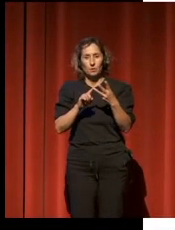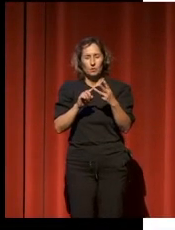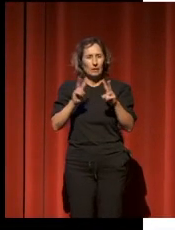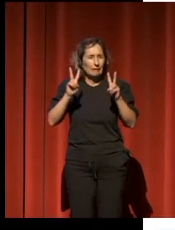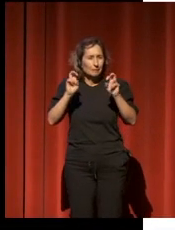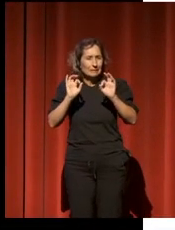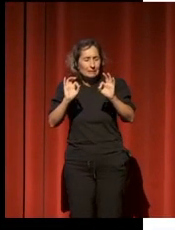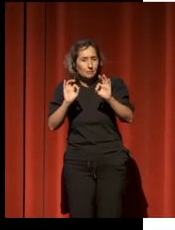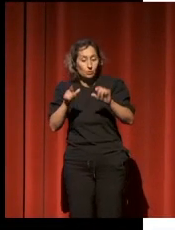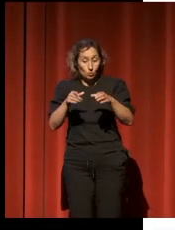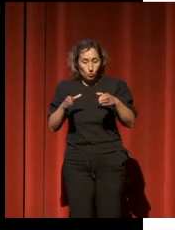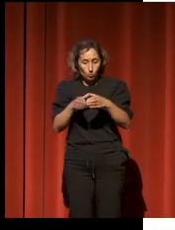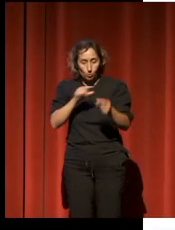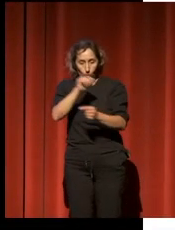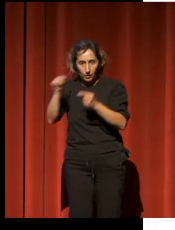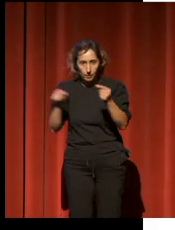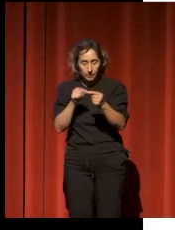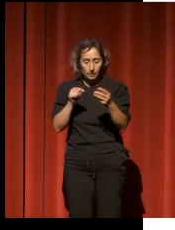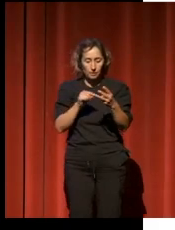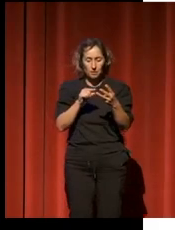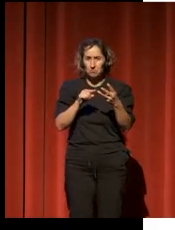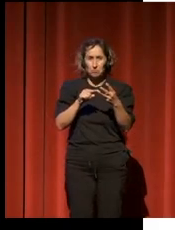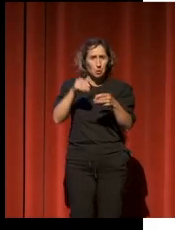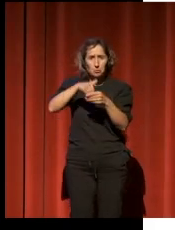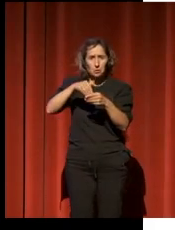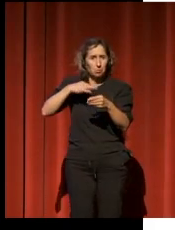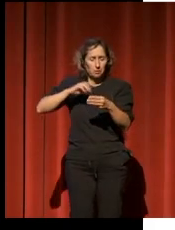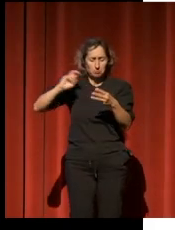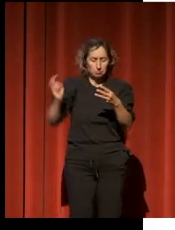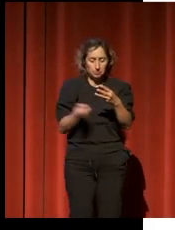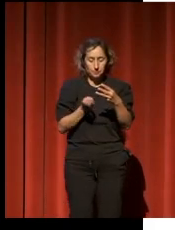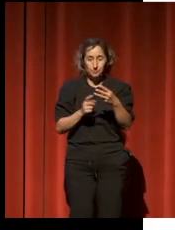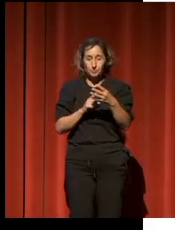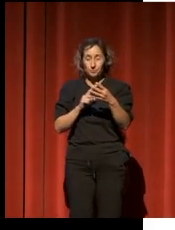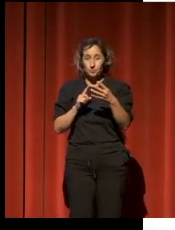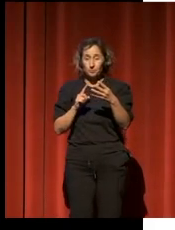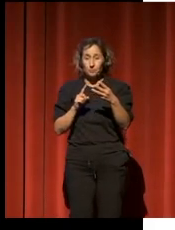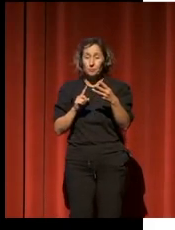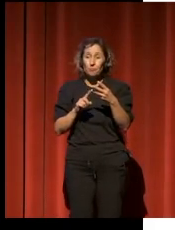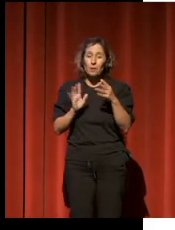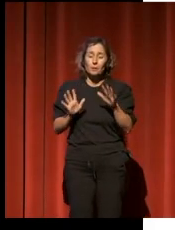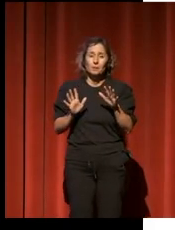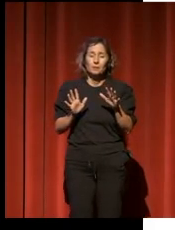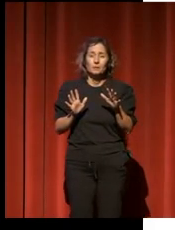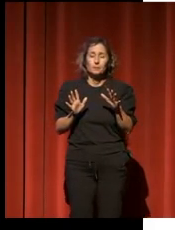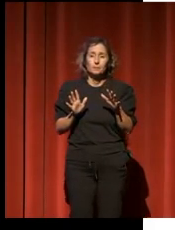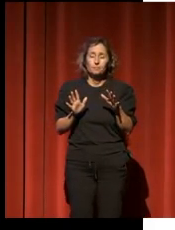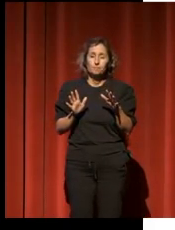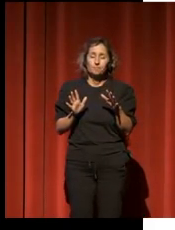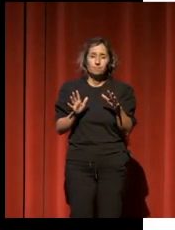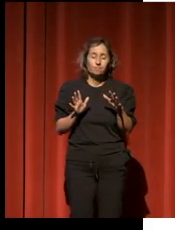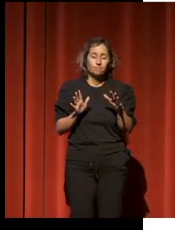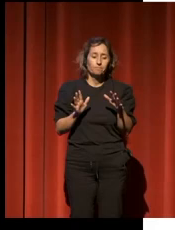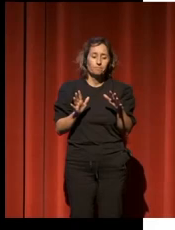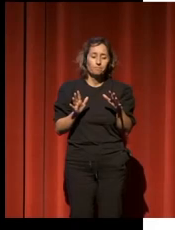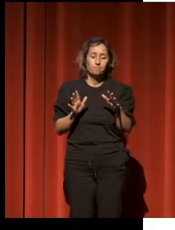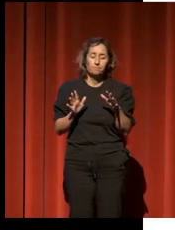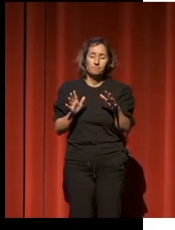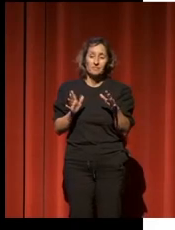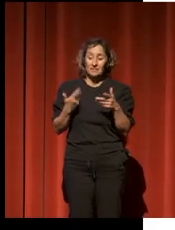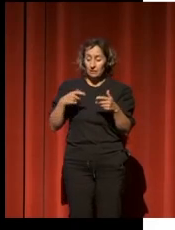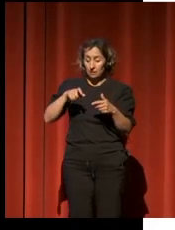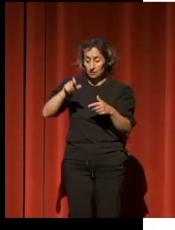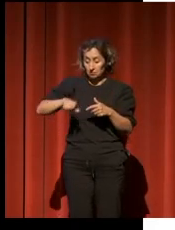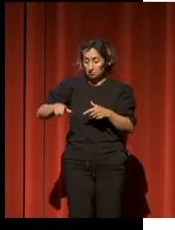concreta es decir el contenido puede ser diferente Pero que básicamente eh la